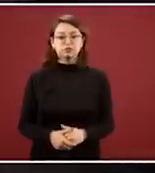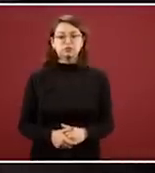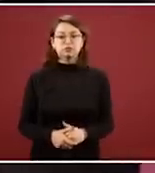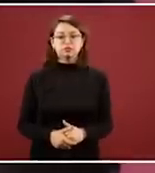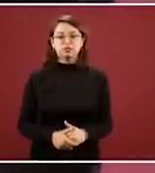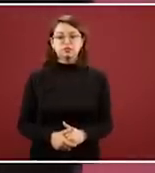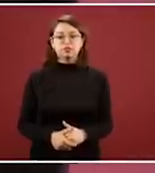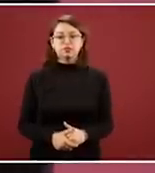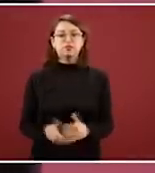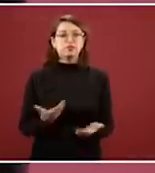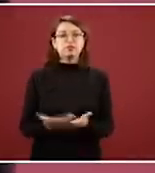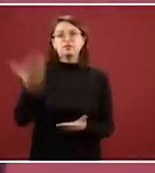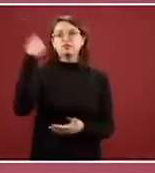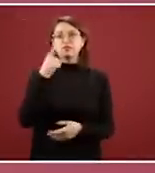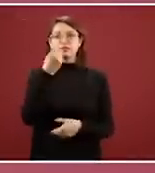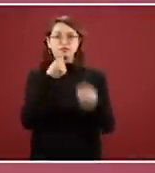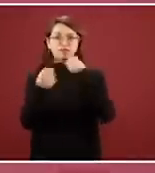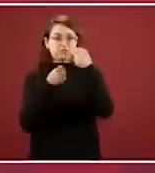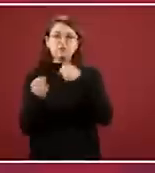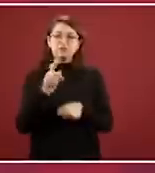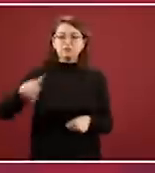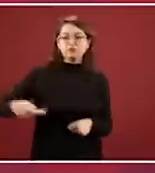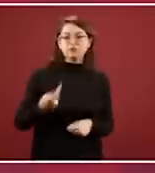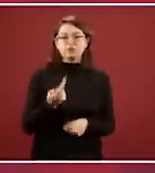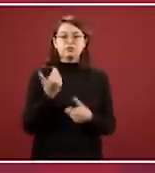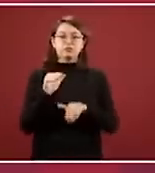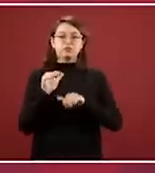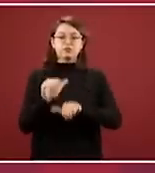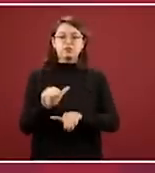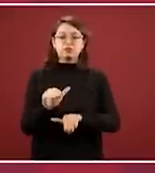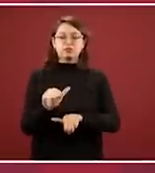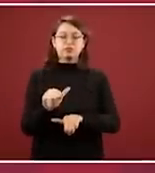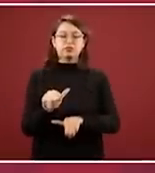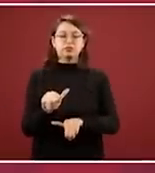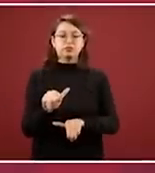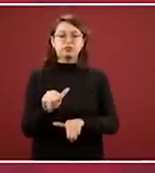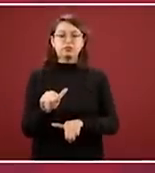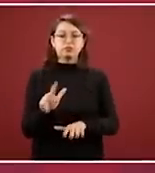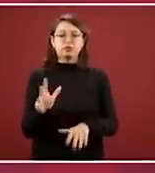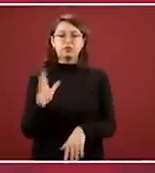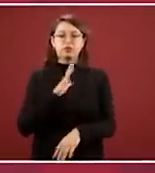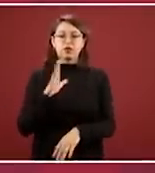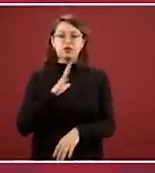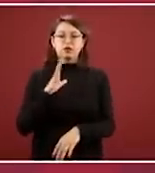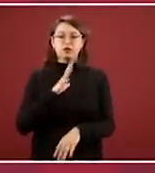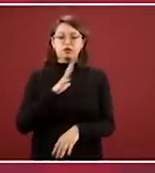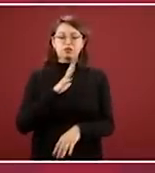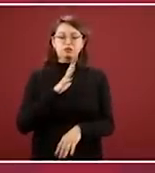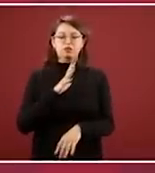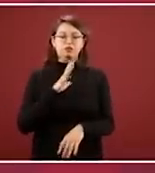me preguntó de los vuelos espías o